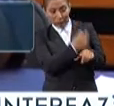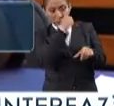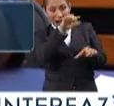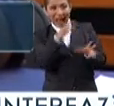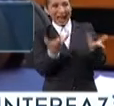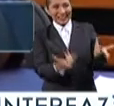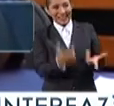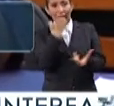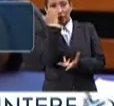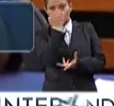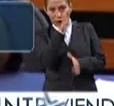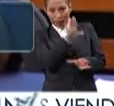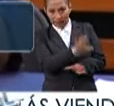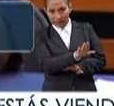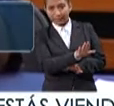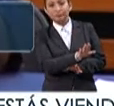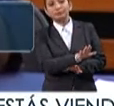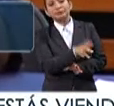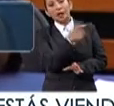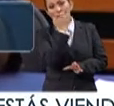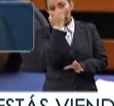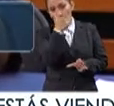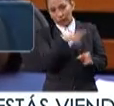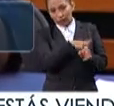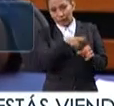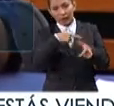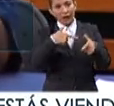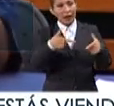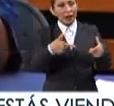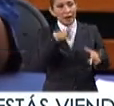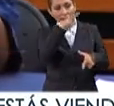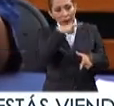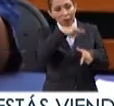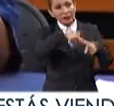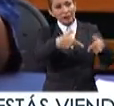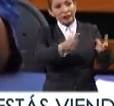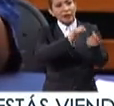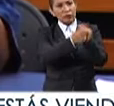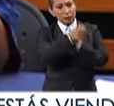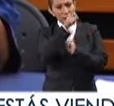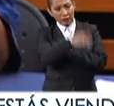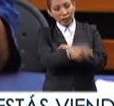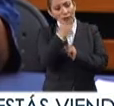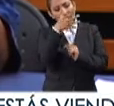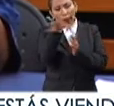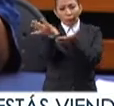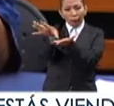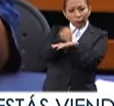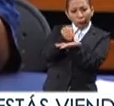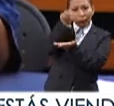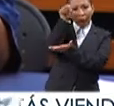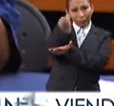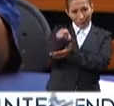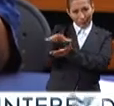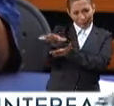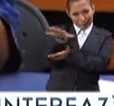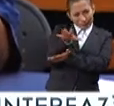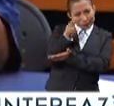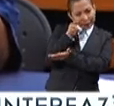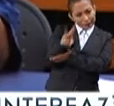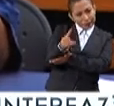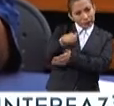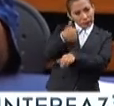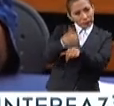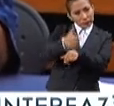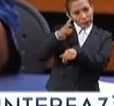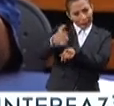en la creación de la escuela la ciudad de lenguas y lingüística y traducción precisamente perdonando retomando la